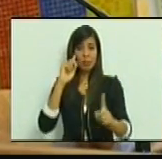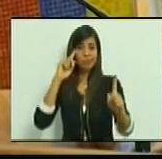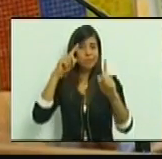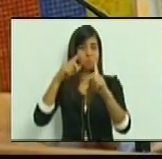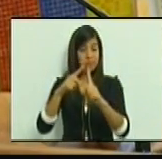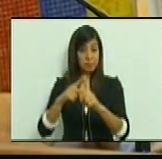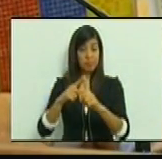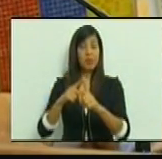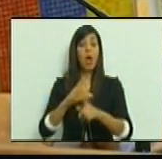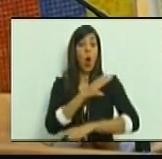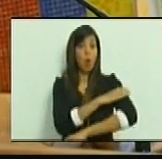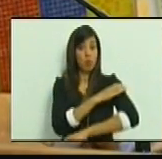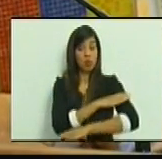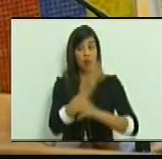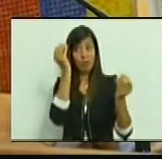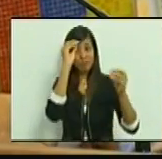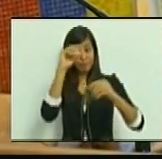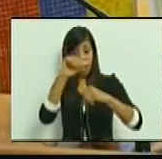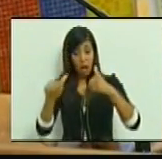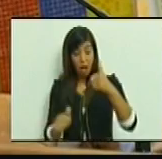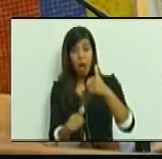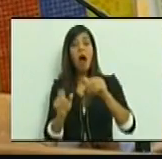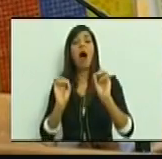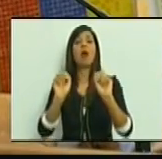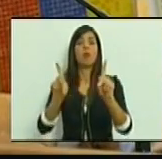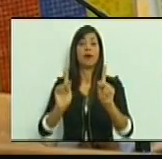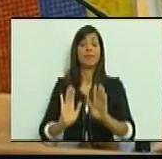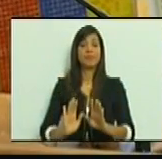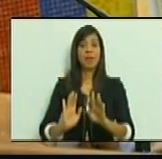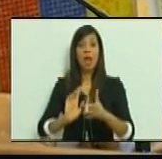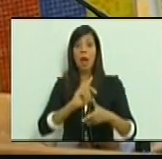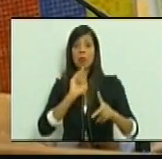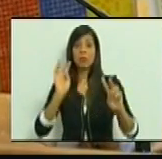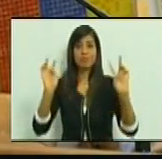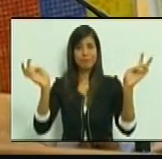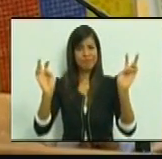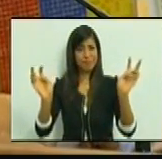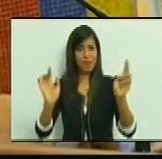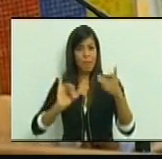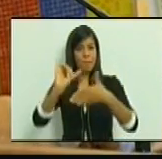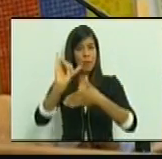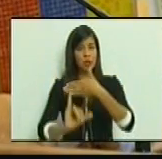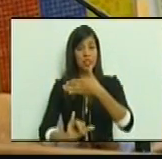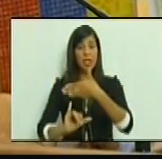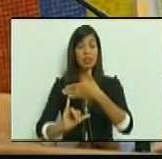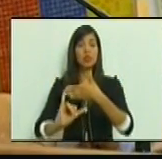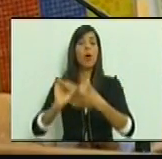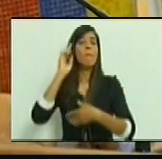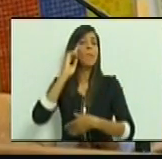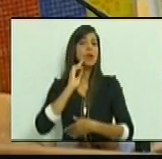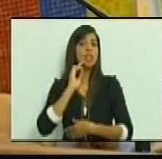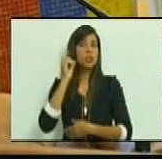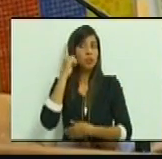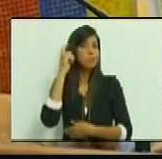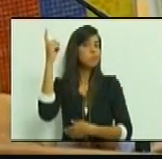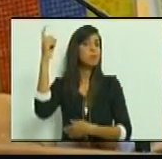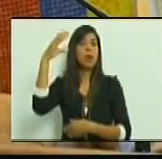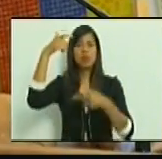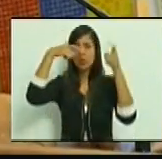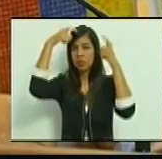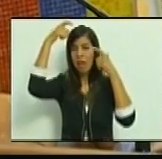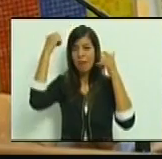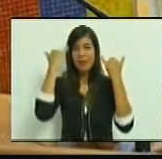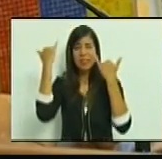la oposición. De igual forma, estimó que una de las bases fundamentales del proyecto bolivariano que esgrime el comandante Hugo Chávez en todo